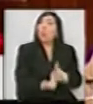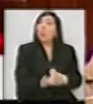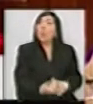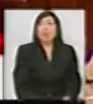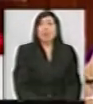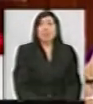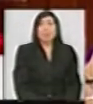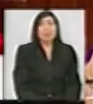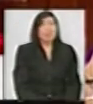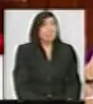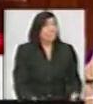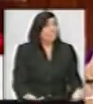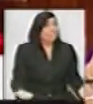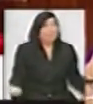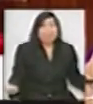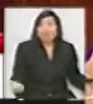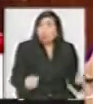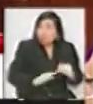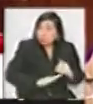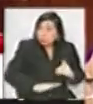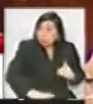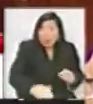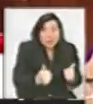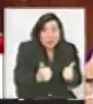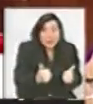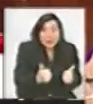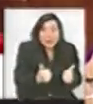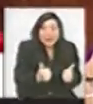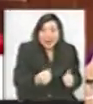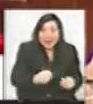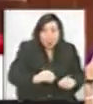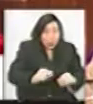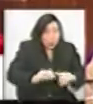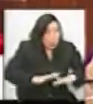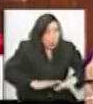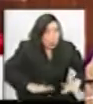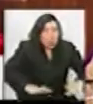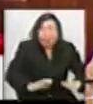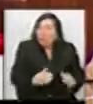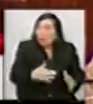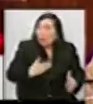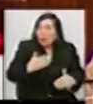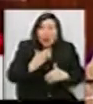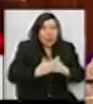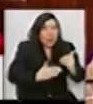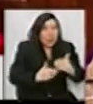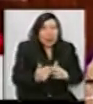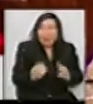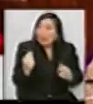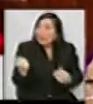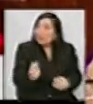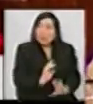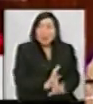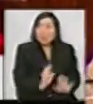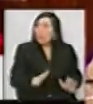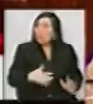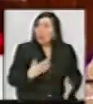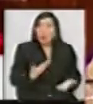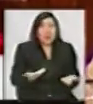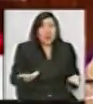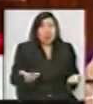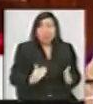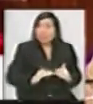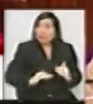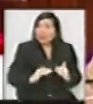y resulta que no han tenido el suelo hábil es decir la propiedad del suelo no se les ha podido adjudicar de manera rápida como no ha